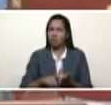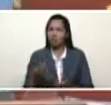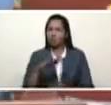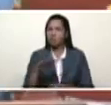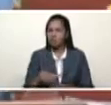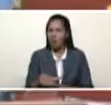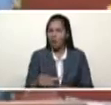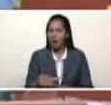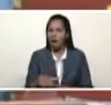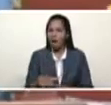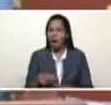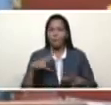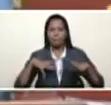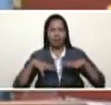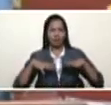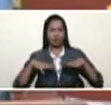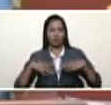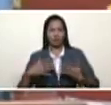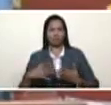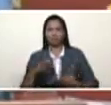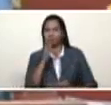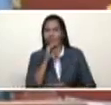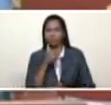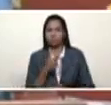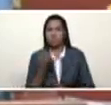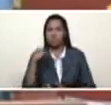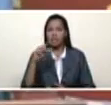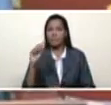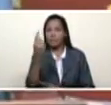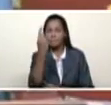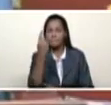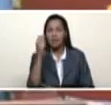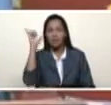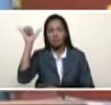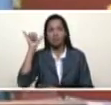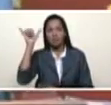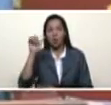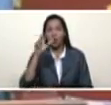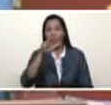Punta Cana. Tenemos el primer video. 30 de abril, en la noche.